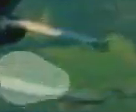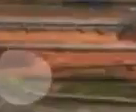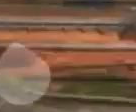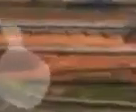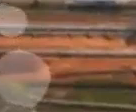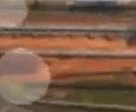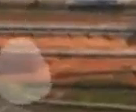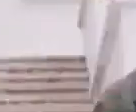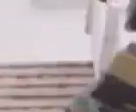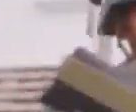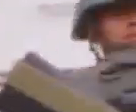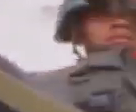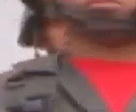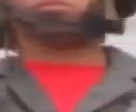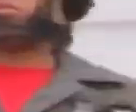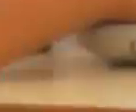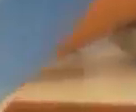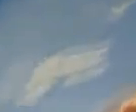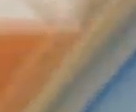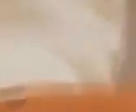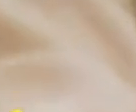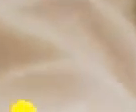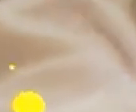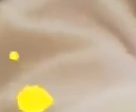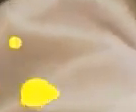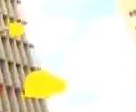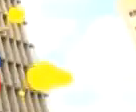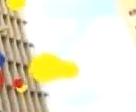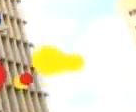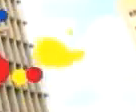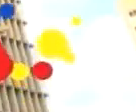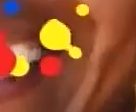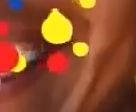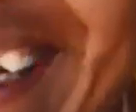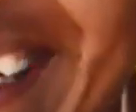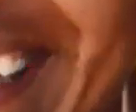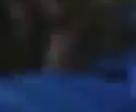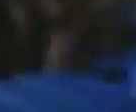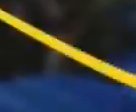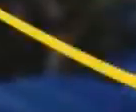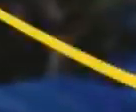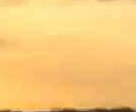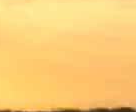Ha culminado esta transmisión conjunta de radio y televisión.